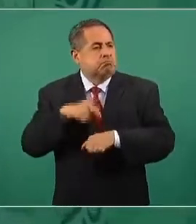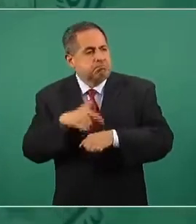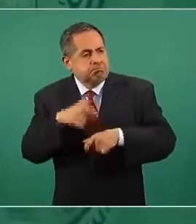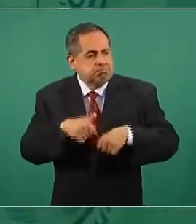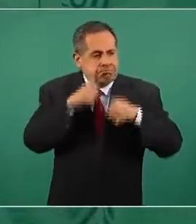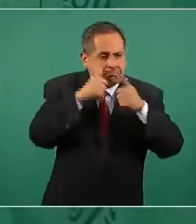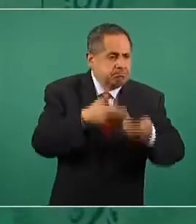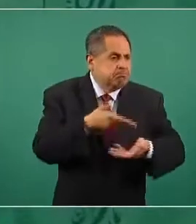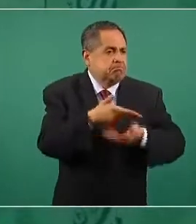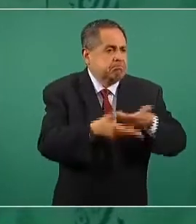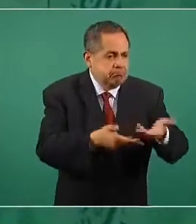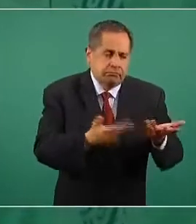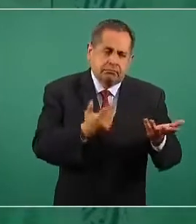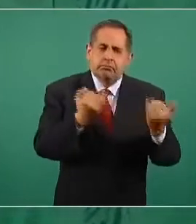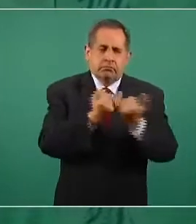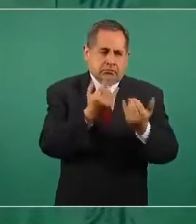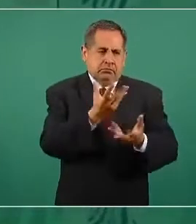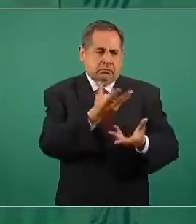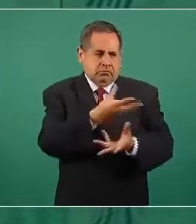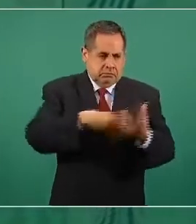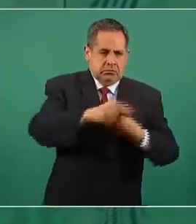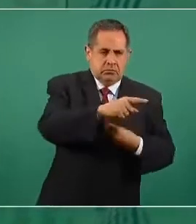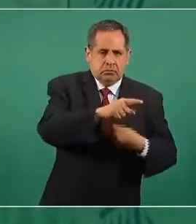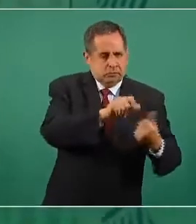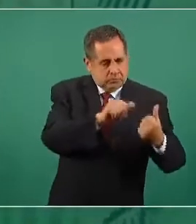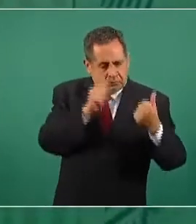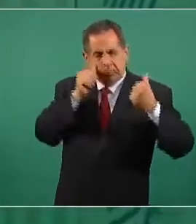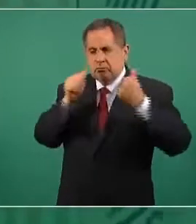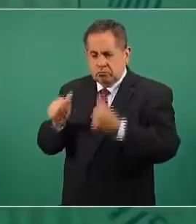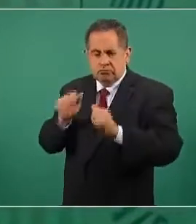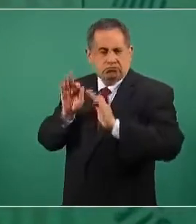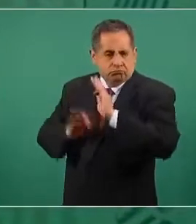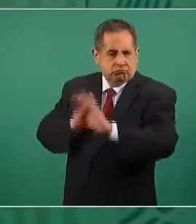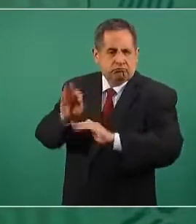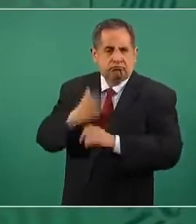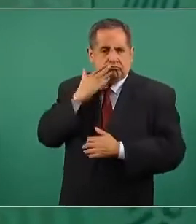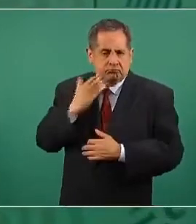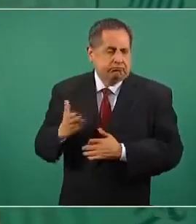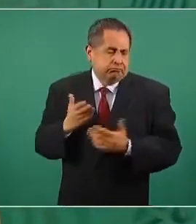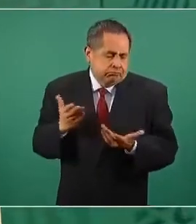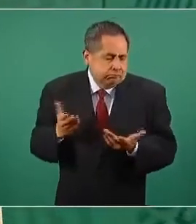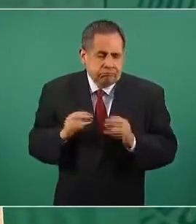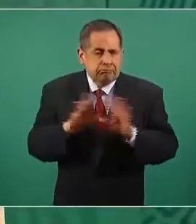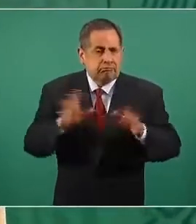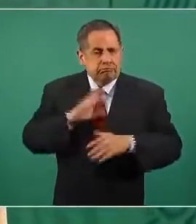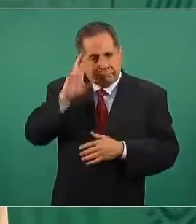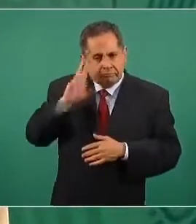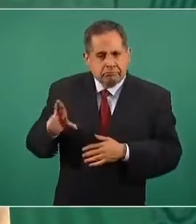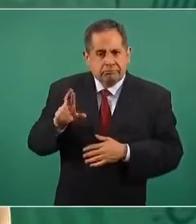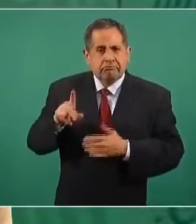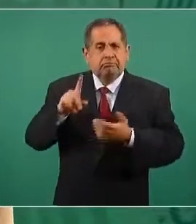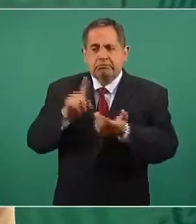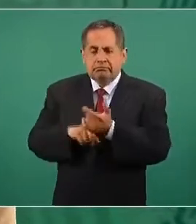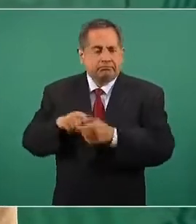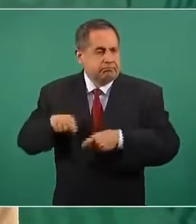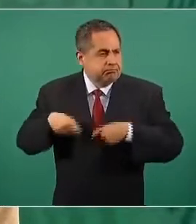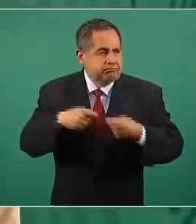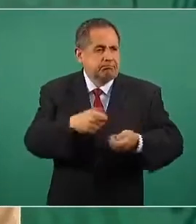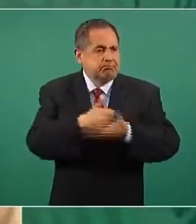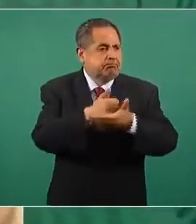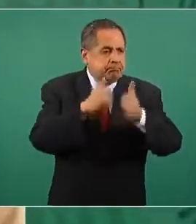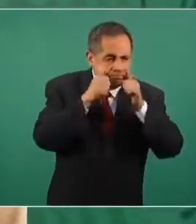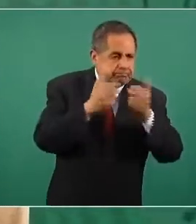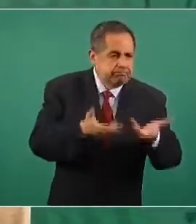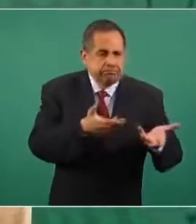ellos también pues quisieran que se les recibiera como estos servidores públicos que están ahí